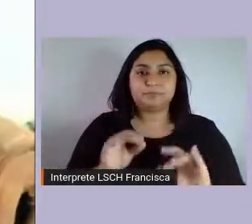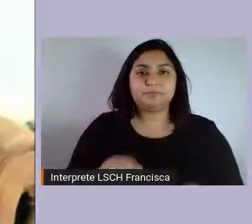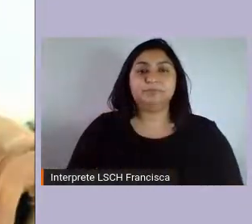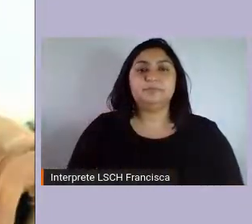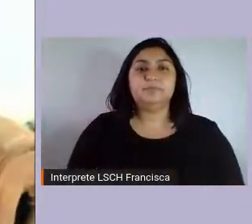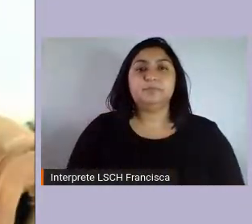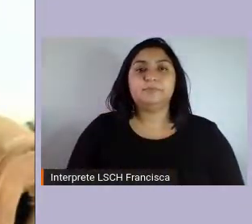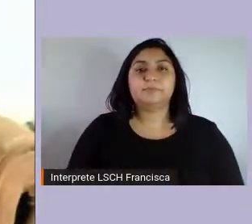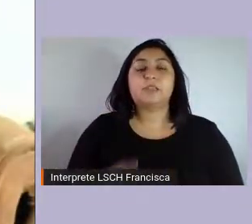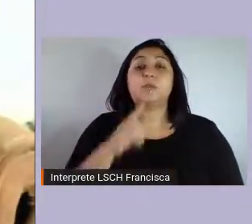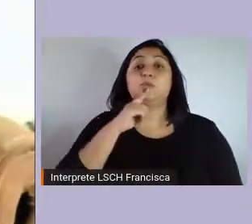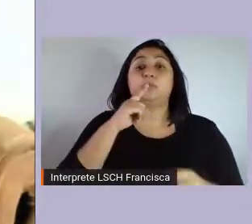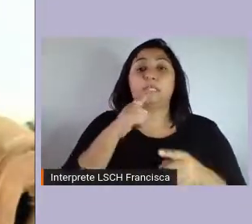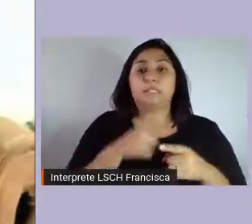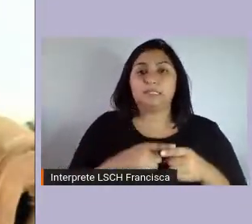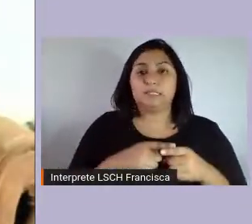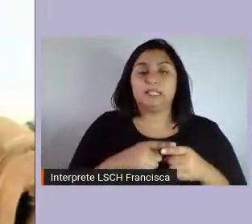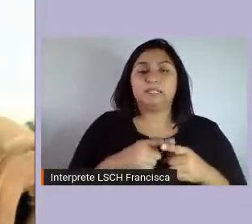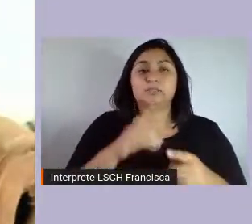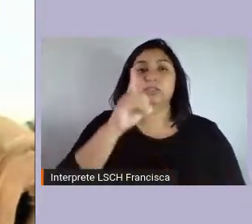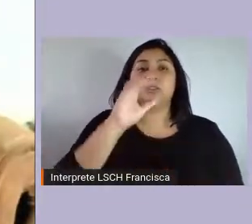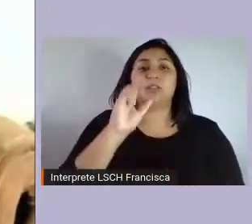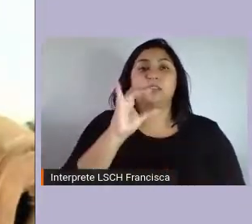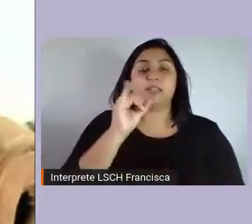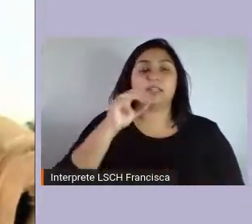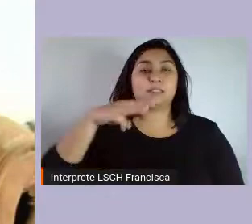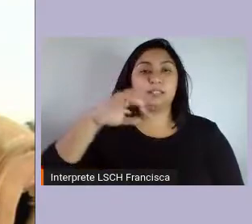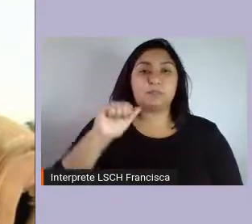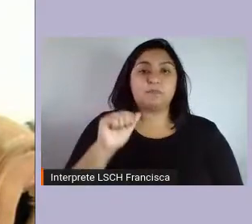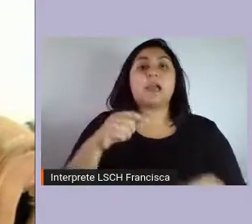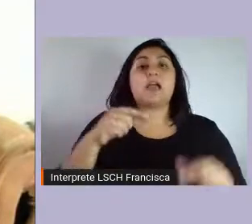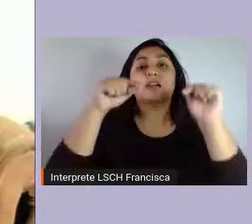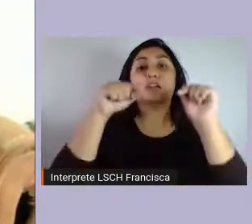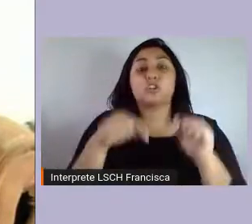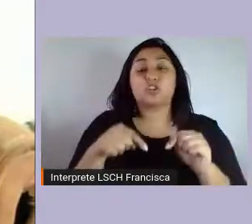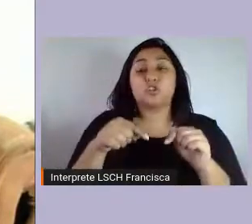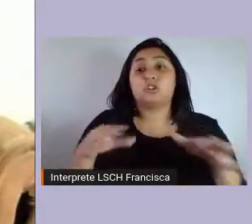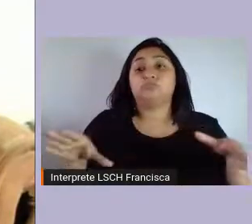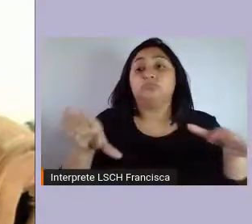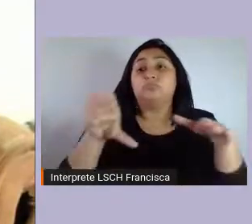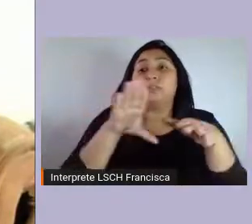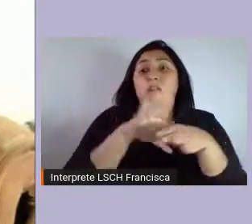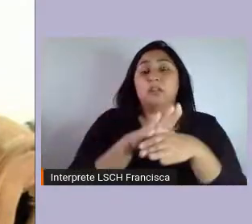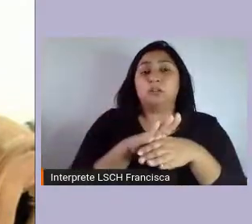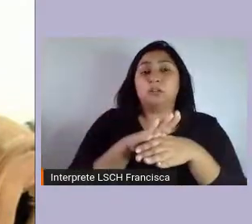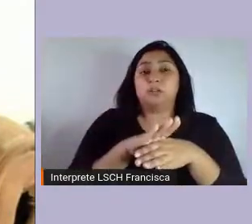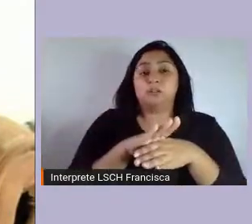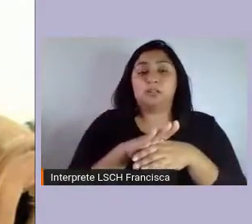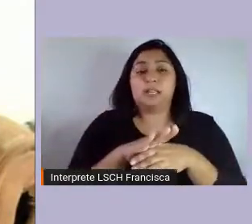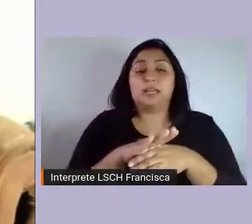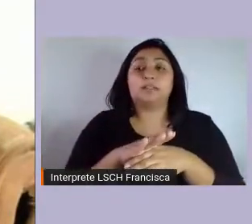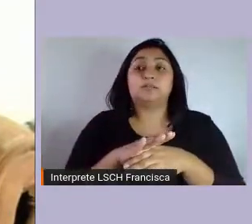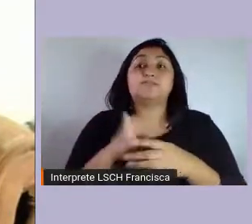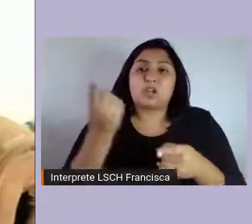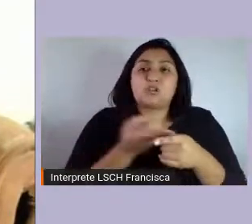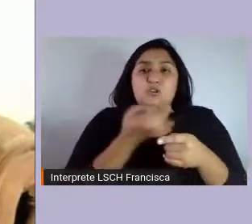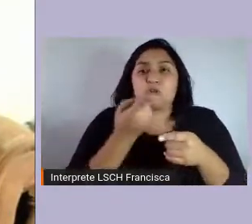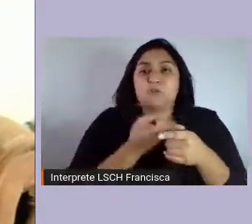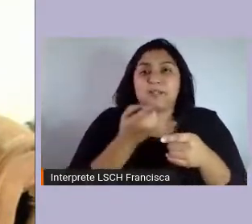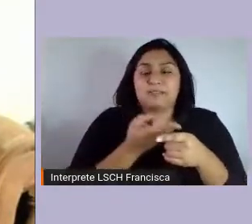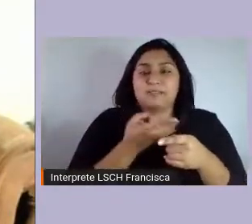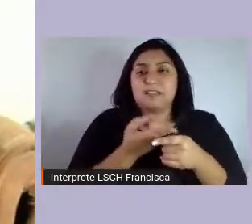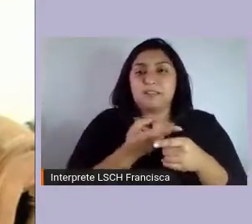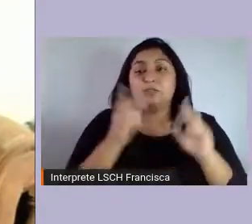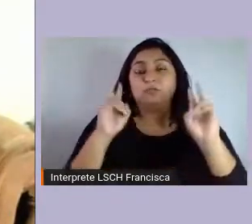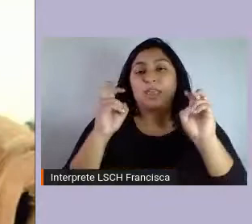un texto de estas décimas que hoy día nos van a reunir aquí en torno al fogón de la palabra de Violeta Parra.